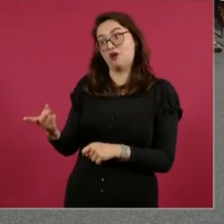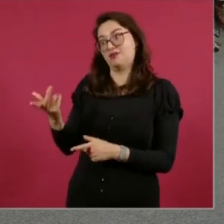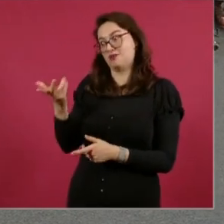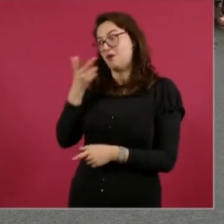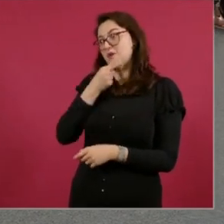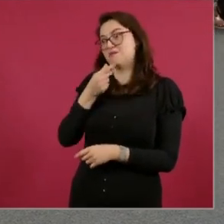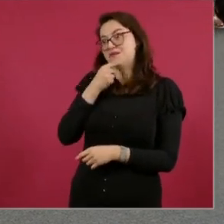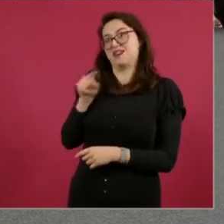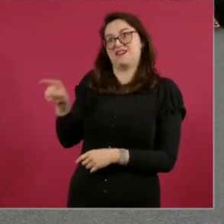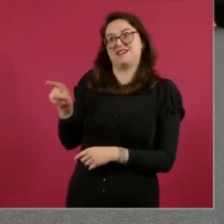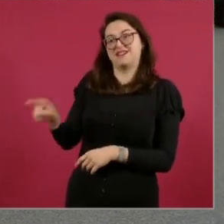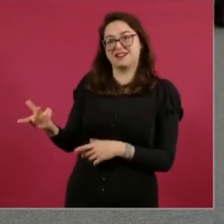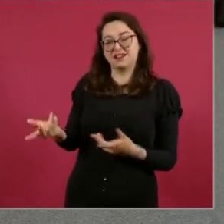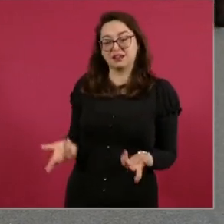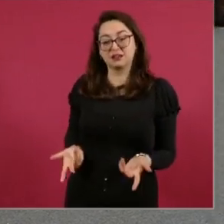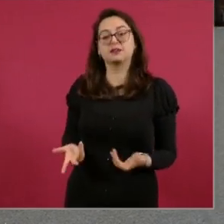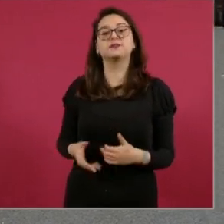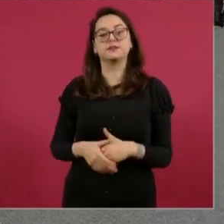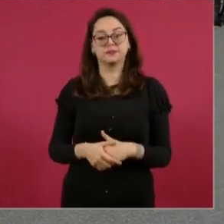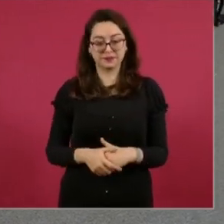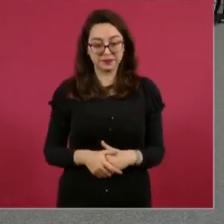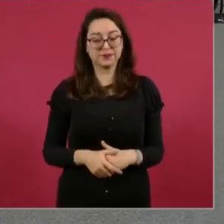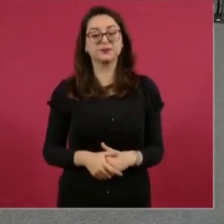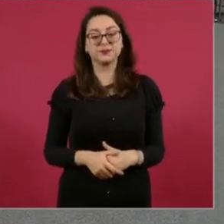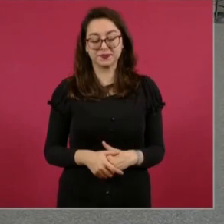Sí, entonces lo que hay que ver